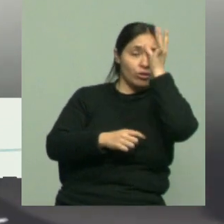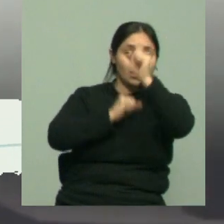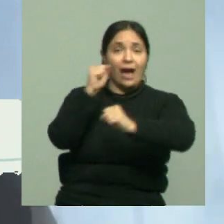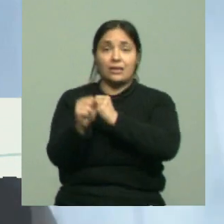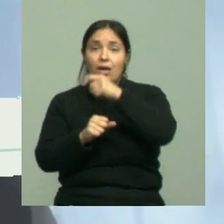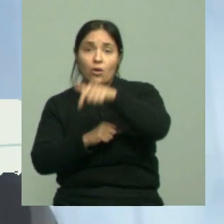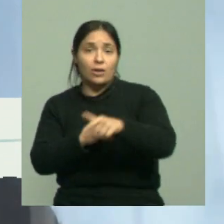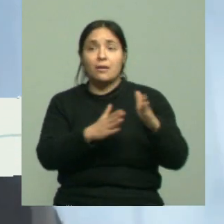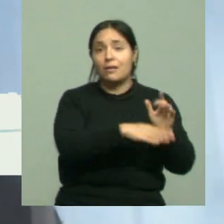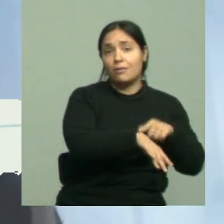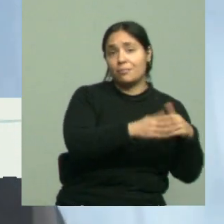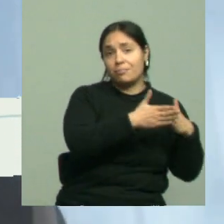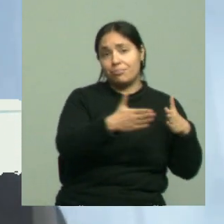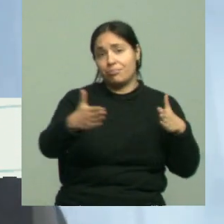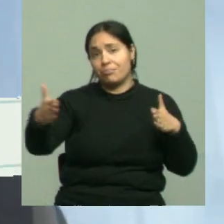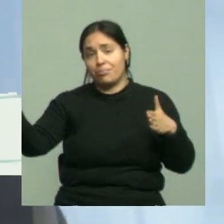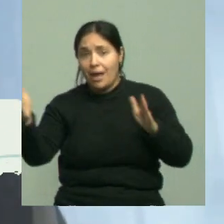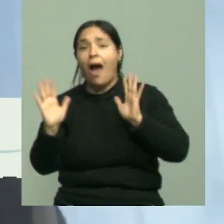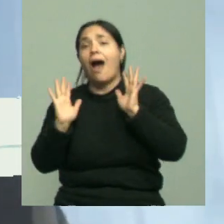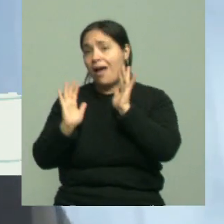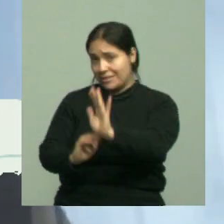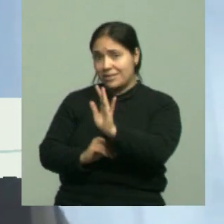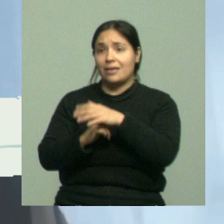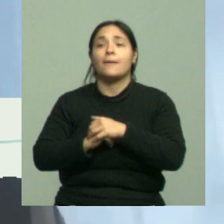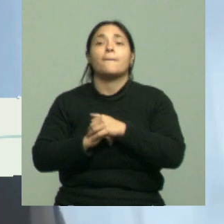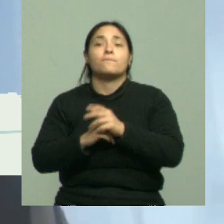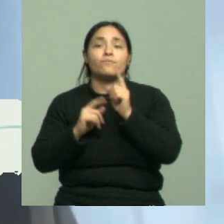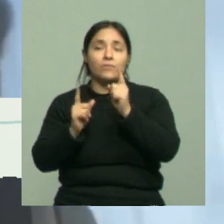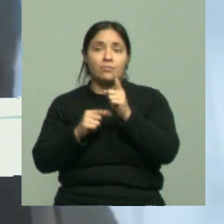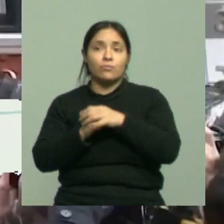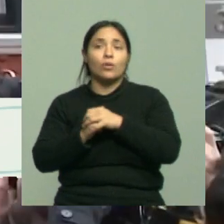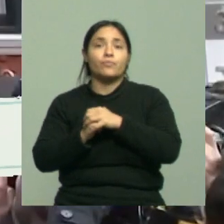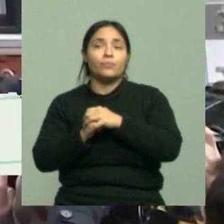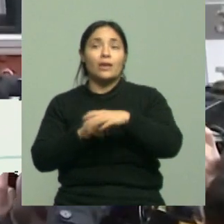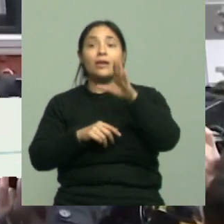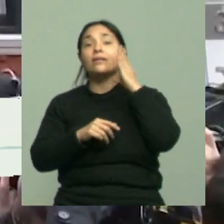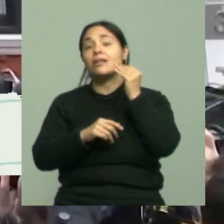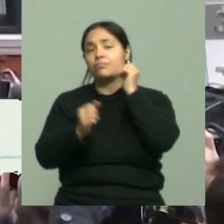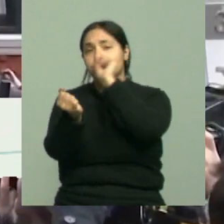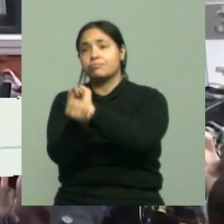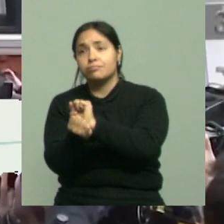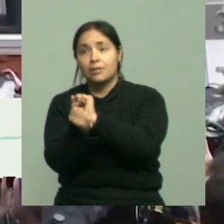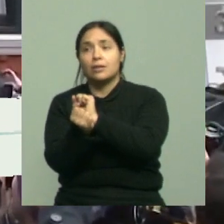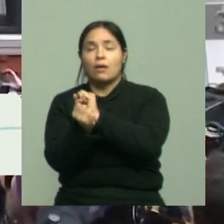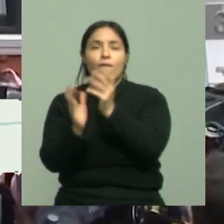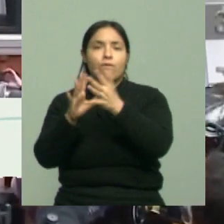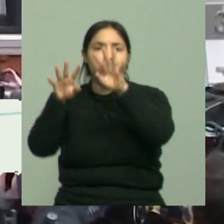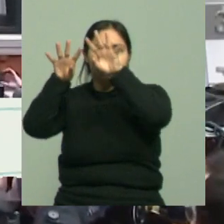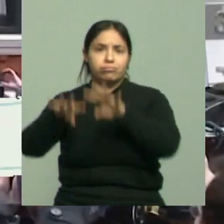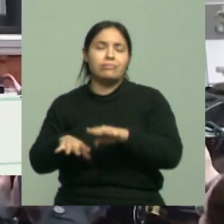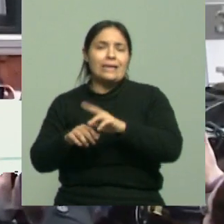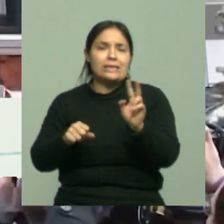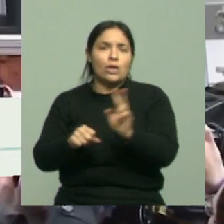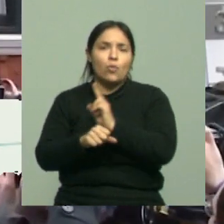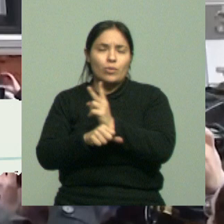ese fue el régimen en el cual se encontró, con una diferencia muy marcada. En Inglaterra, cuando estuvo detenido, las condiciones de encarcelamiento eran de alta